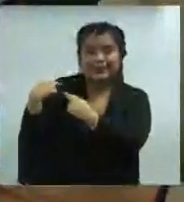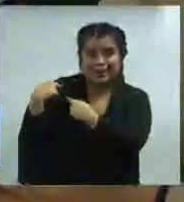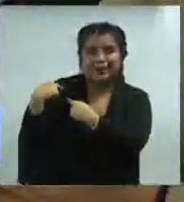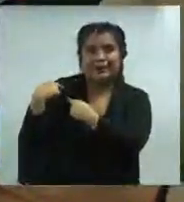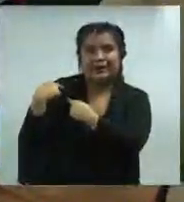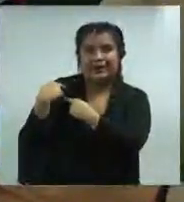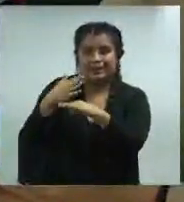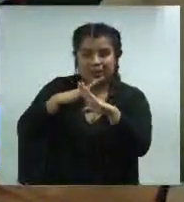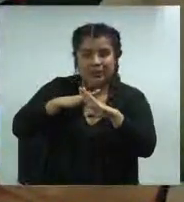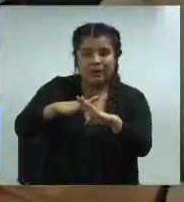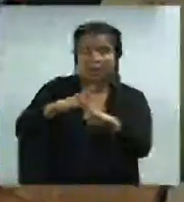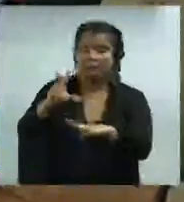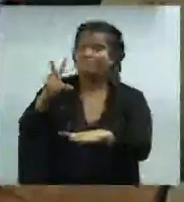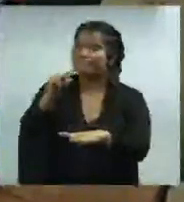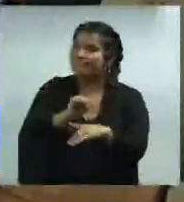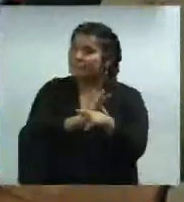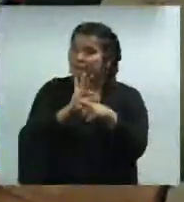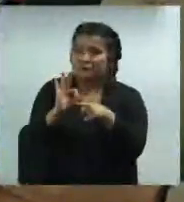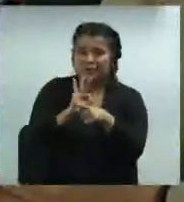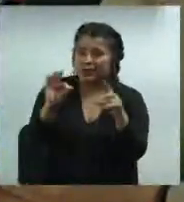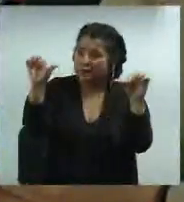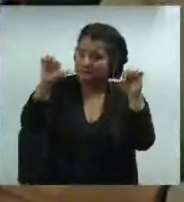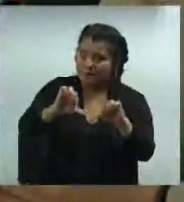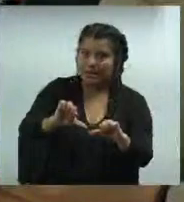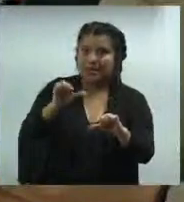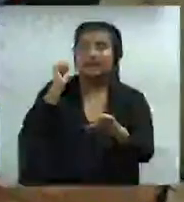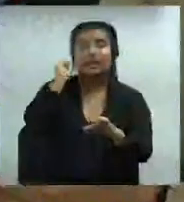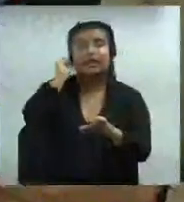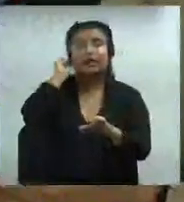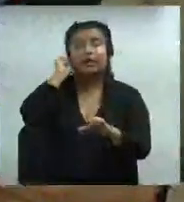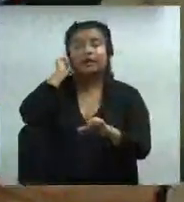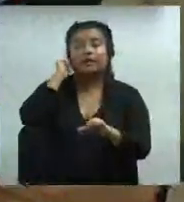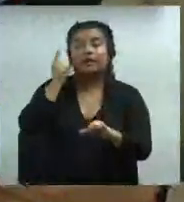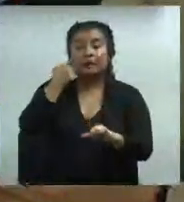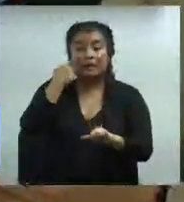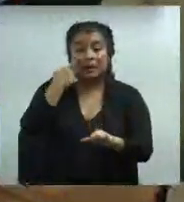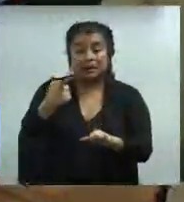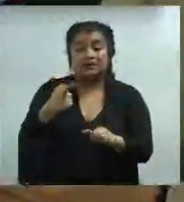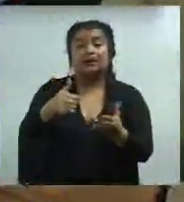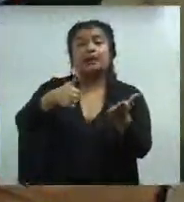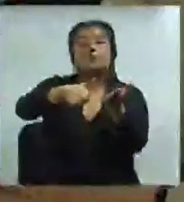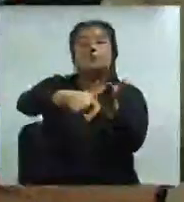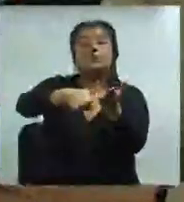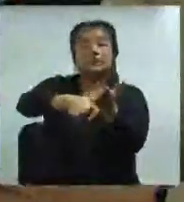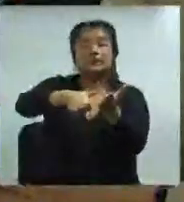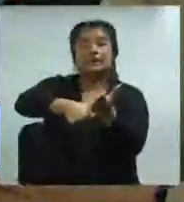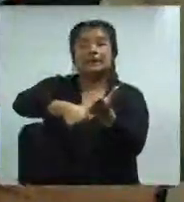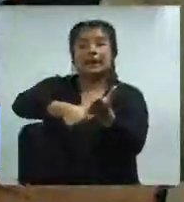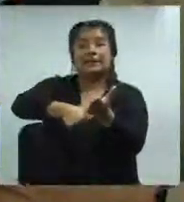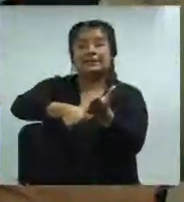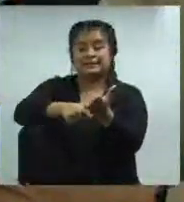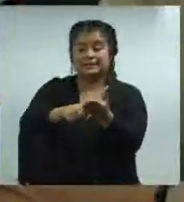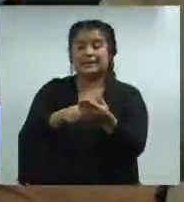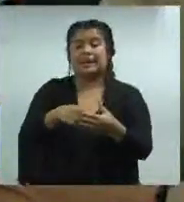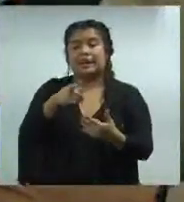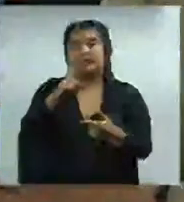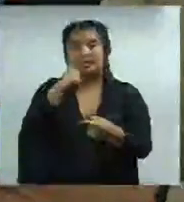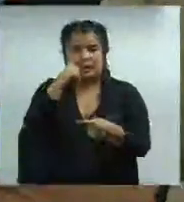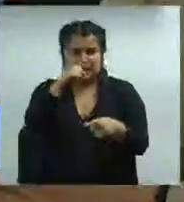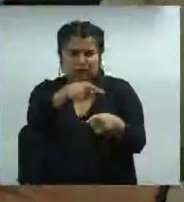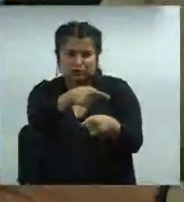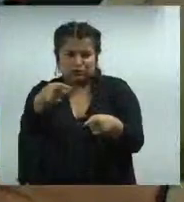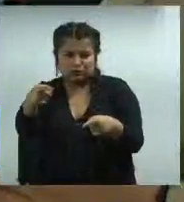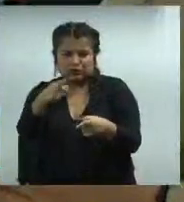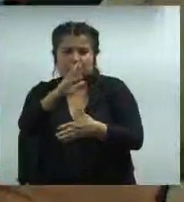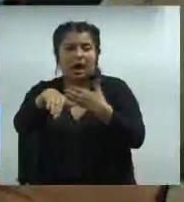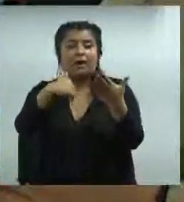han funcionado. También vemos en las municipalidades, y este es un llamado para los alcaldes, donde se aprueban proyectos de